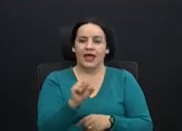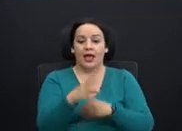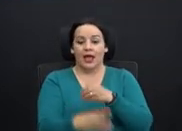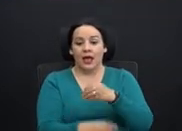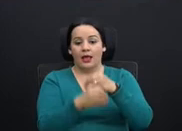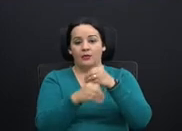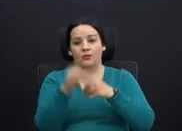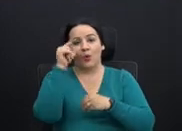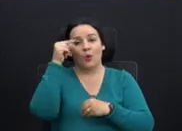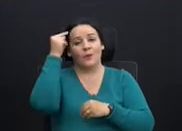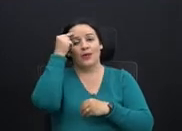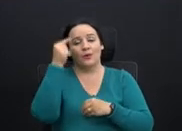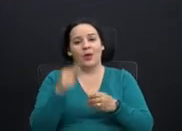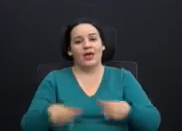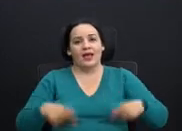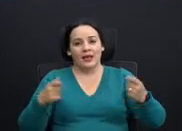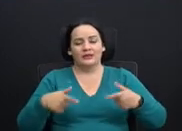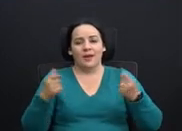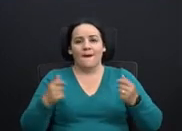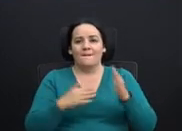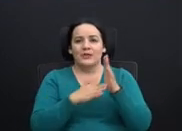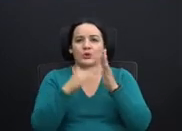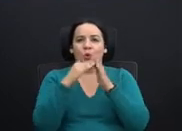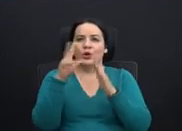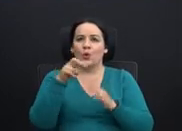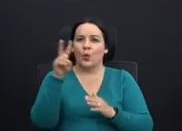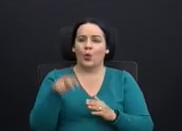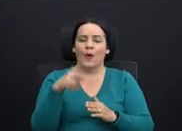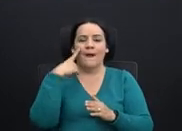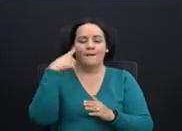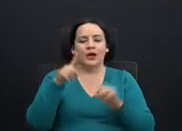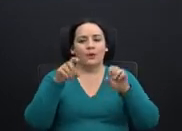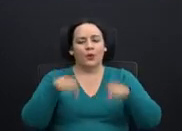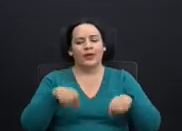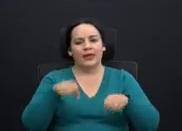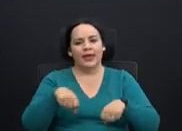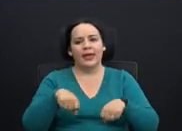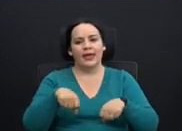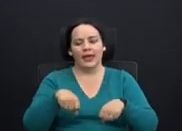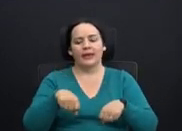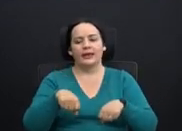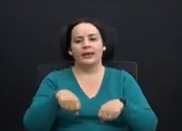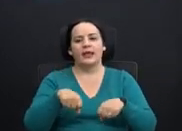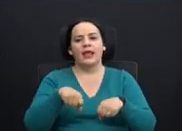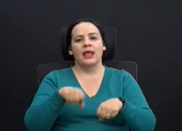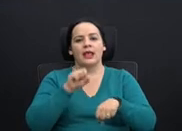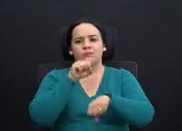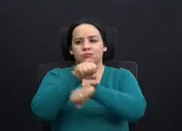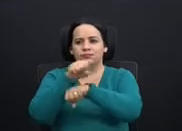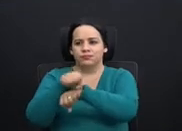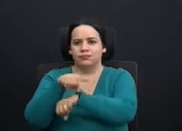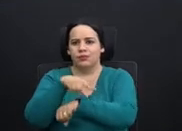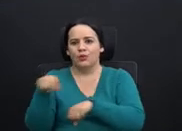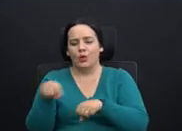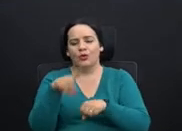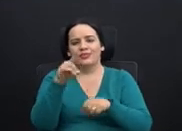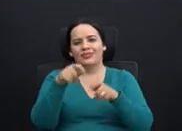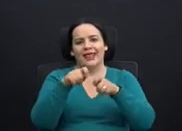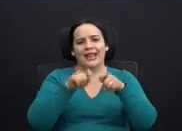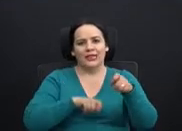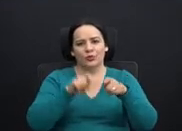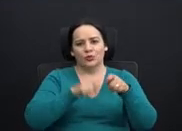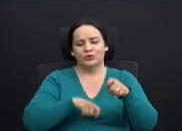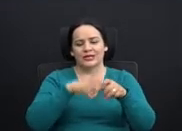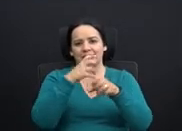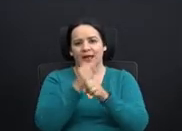gastando millones de colones para combatir los delitos que hemos señalado anteriormente y también durante todo este día,